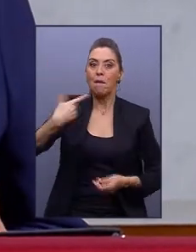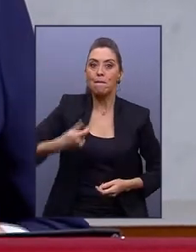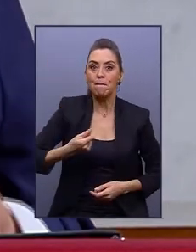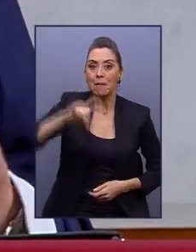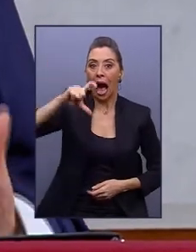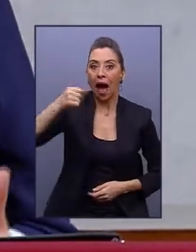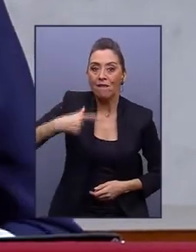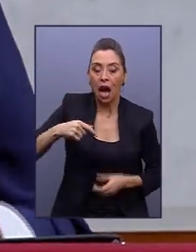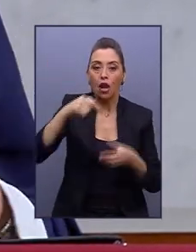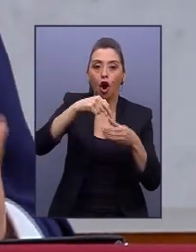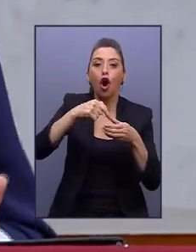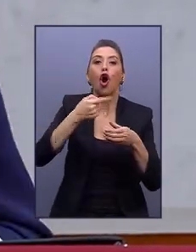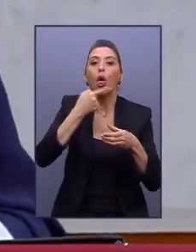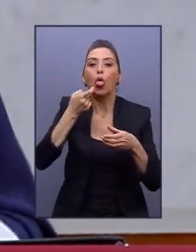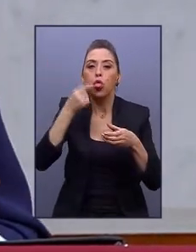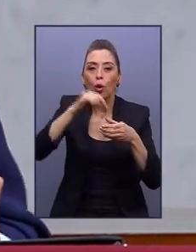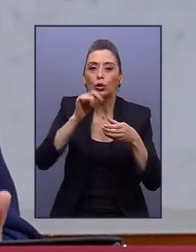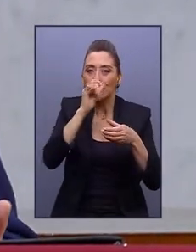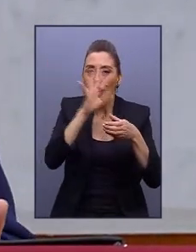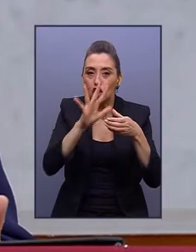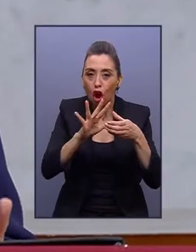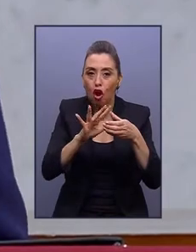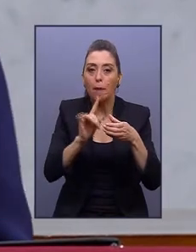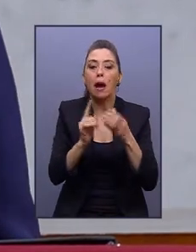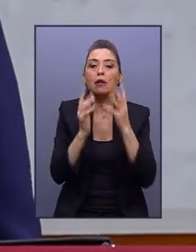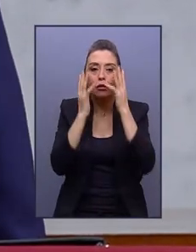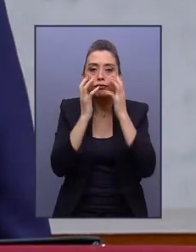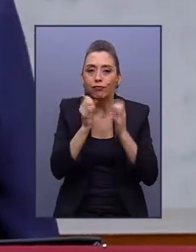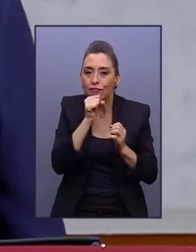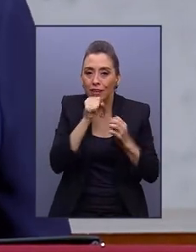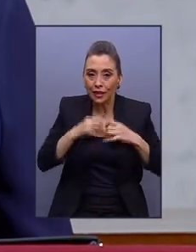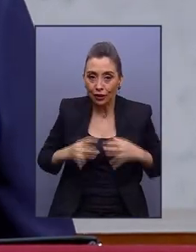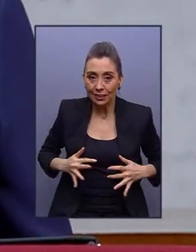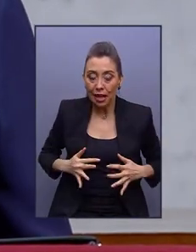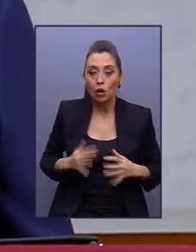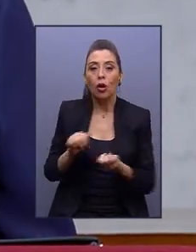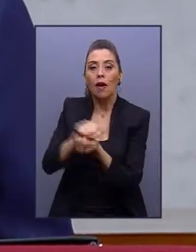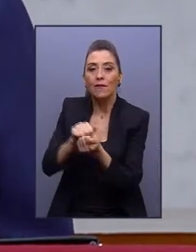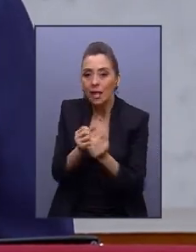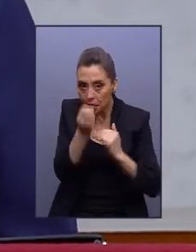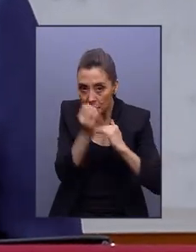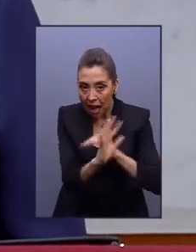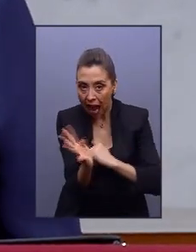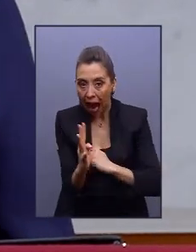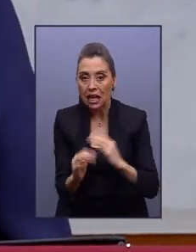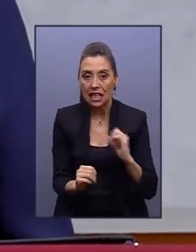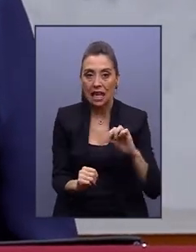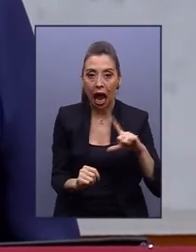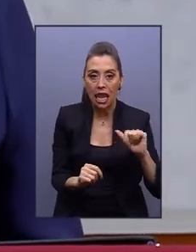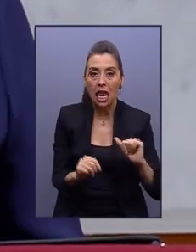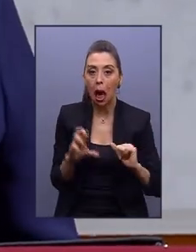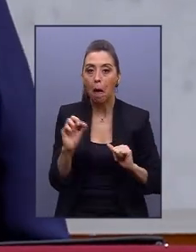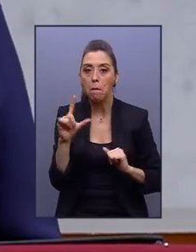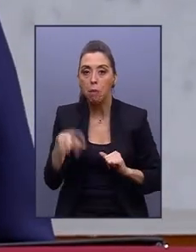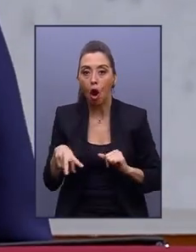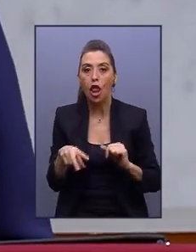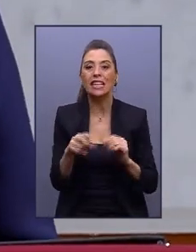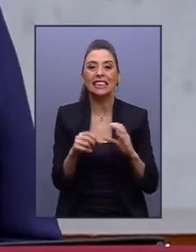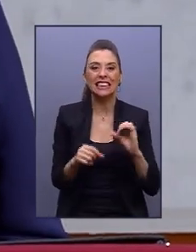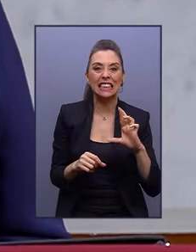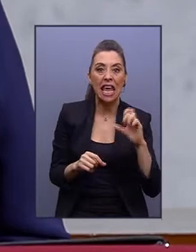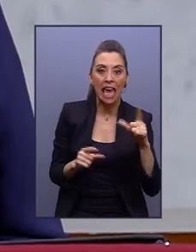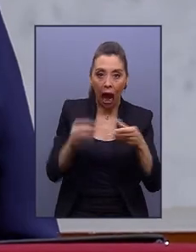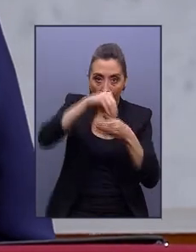tener endulzantes, colorantes o antioxidantes elaborados a partir de algas, canela, polen o cereales que